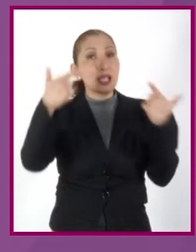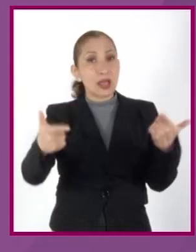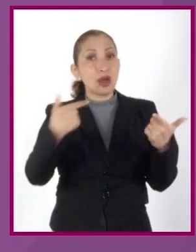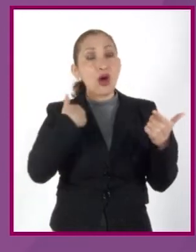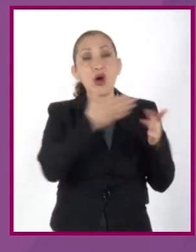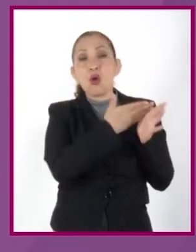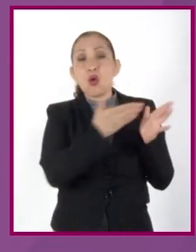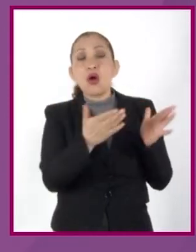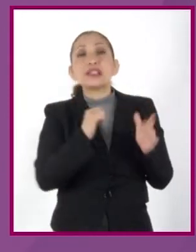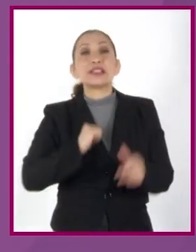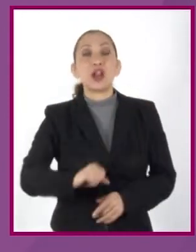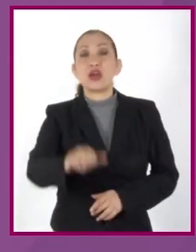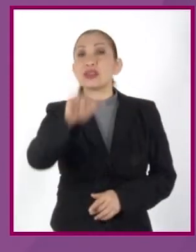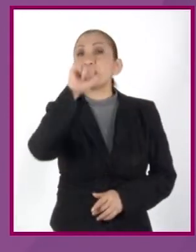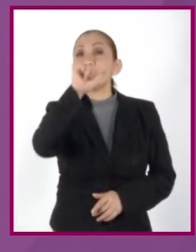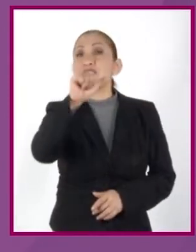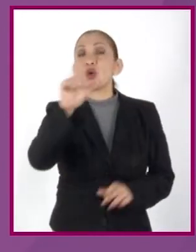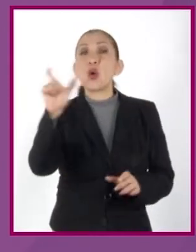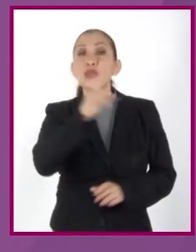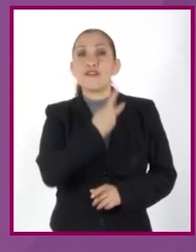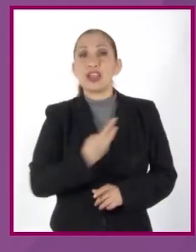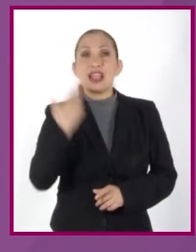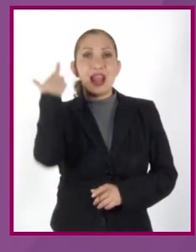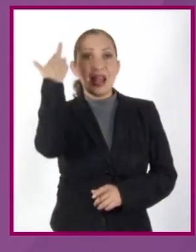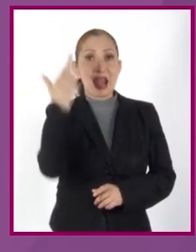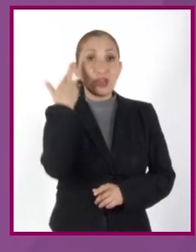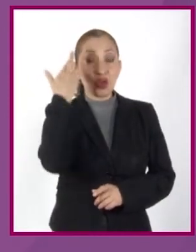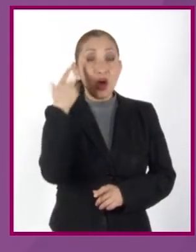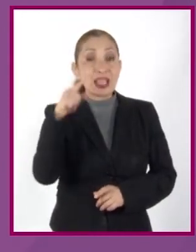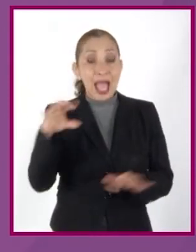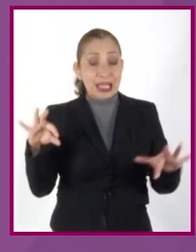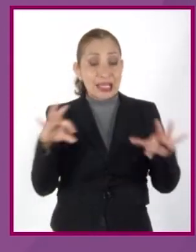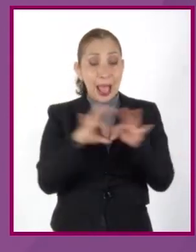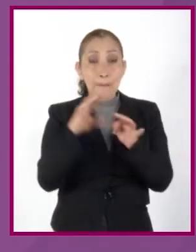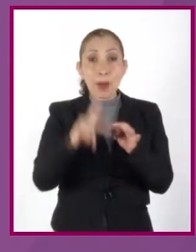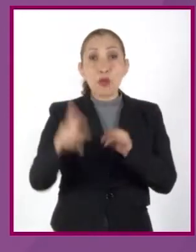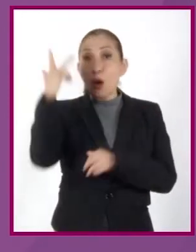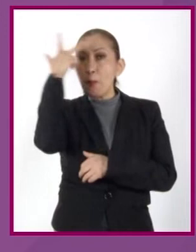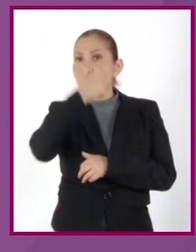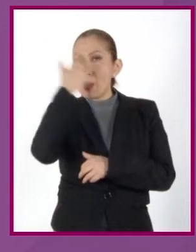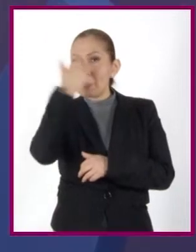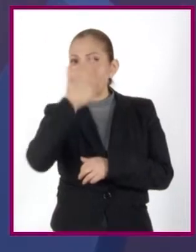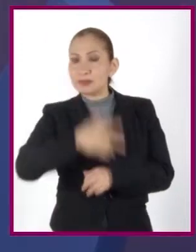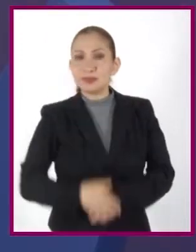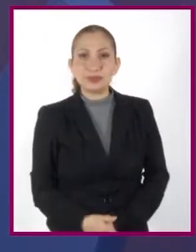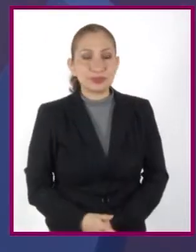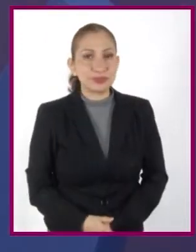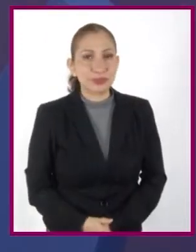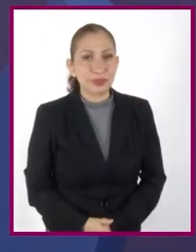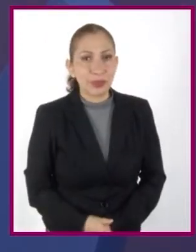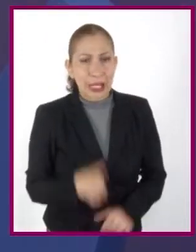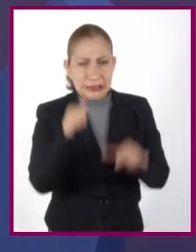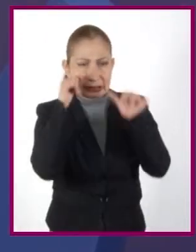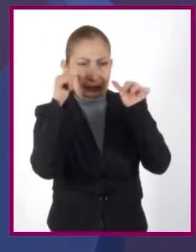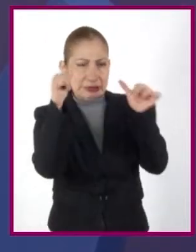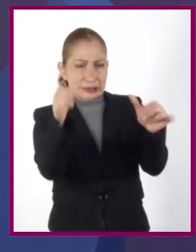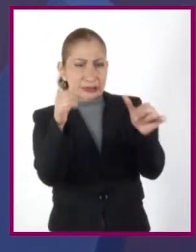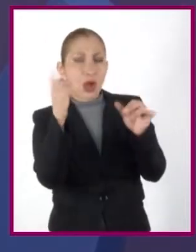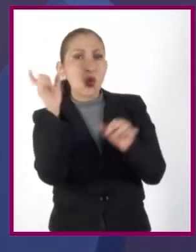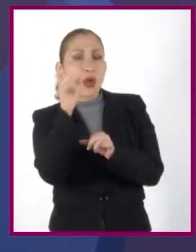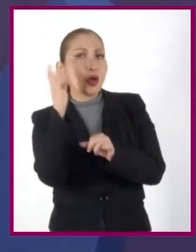durante el siglo XVI, época del virreinato, además de que hay una relación con el pueblo purépecha. Hay que prestar mucha